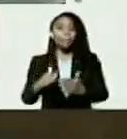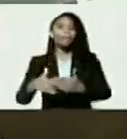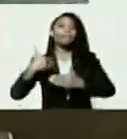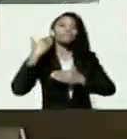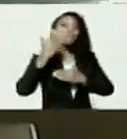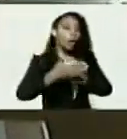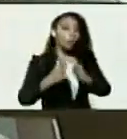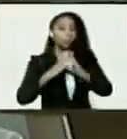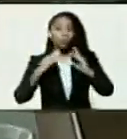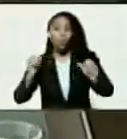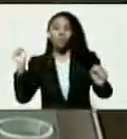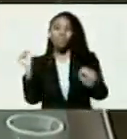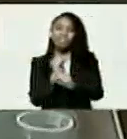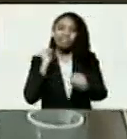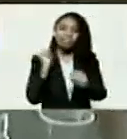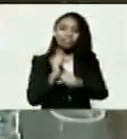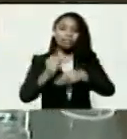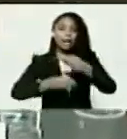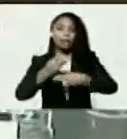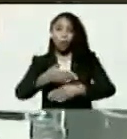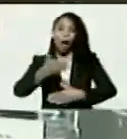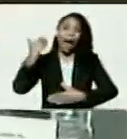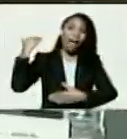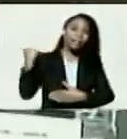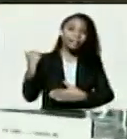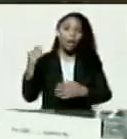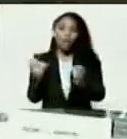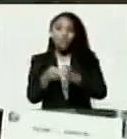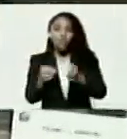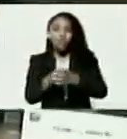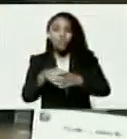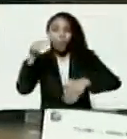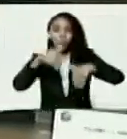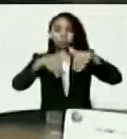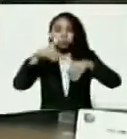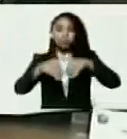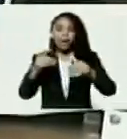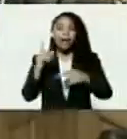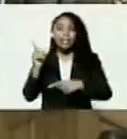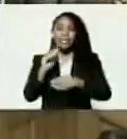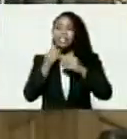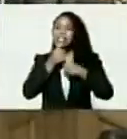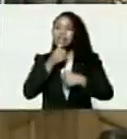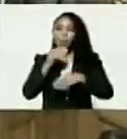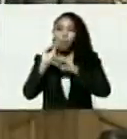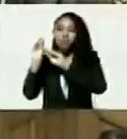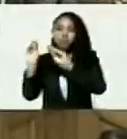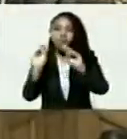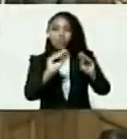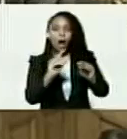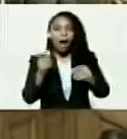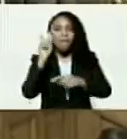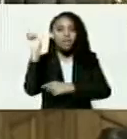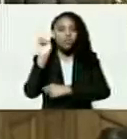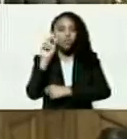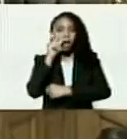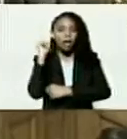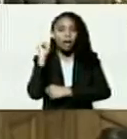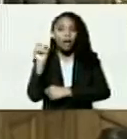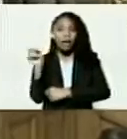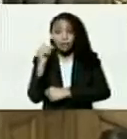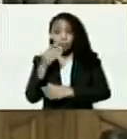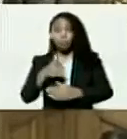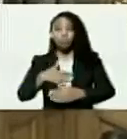de todo un trabajo que realizó el Comité de Postulaciones Electorales, quien convocó a los venezolanos y venezolanas que tuvieran a